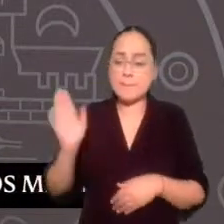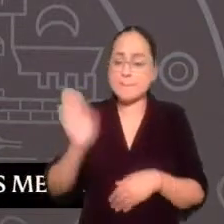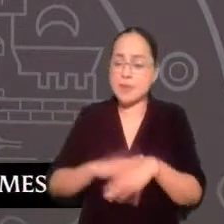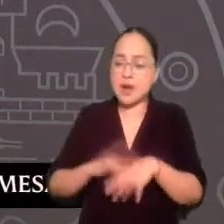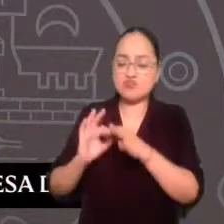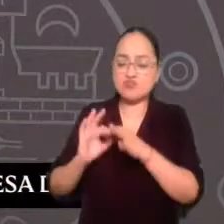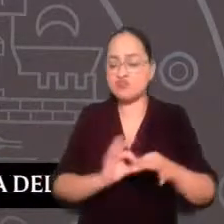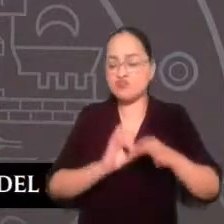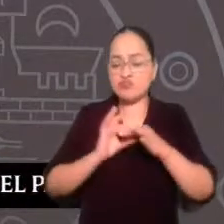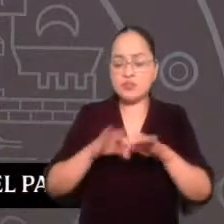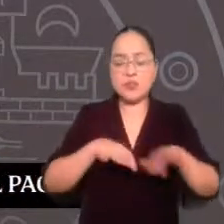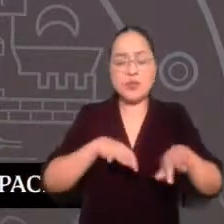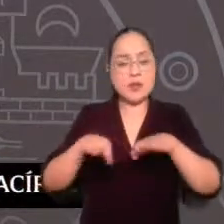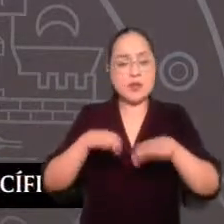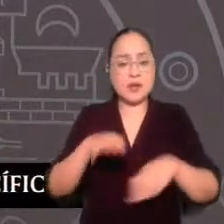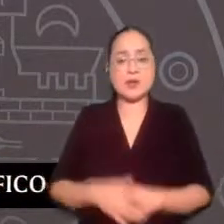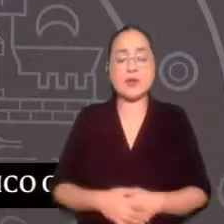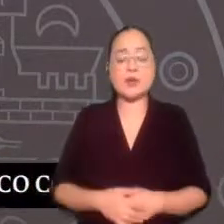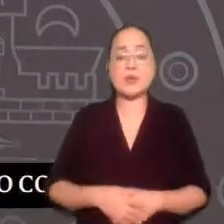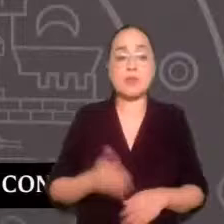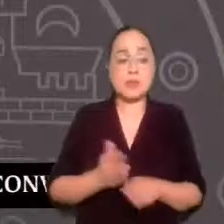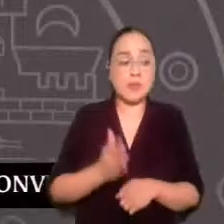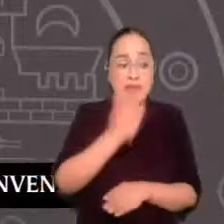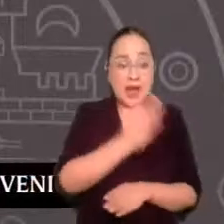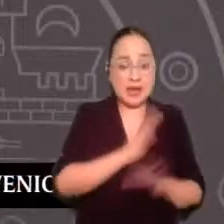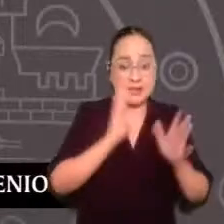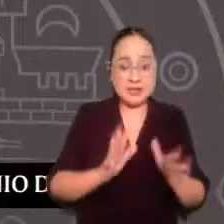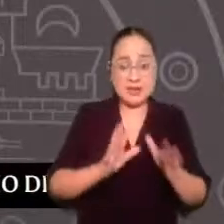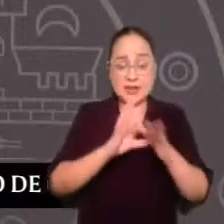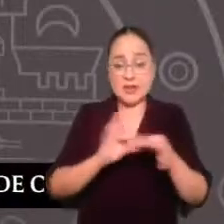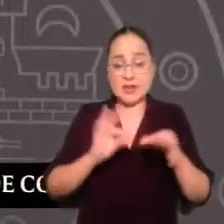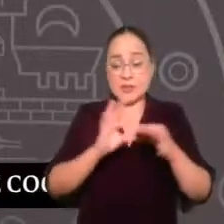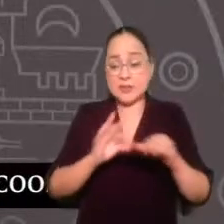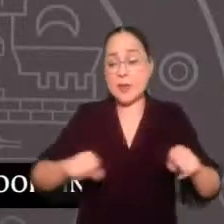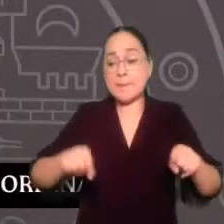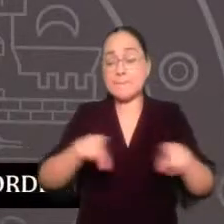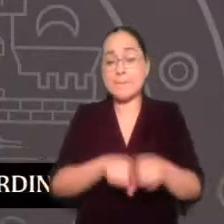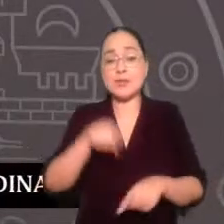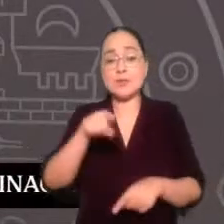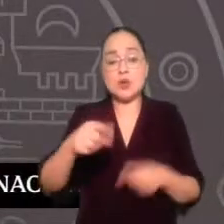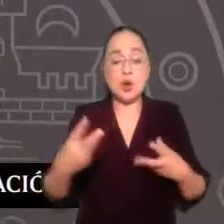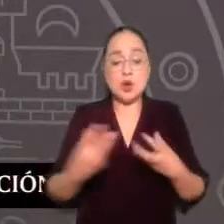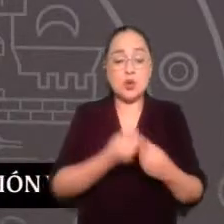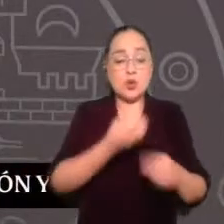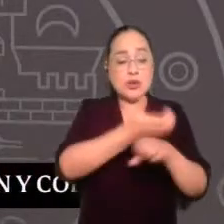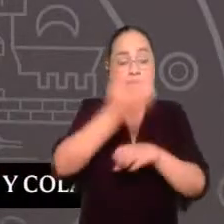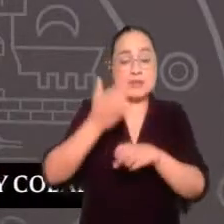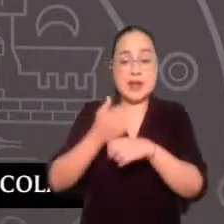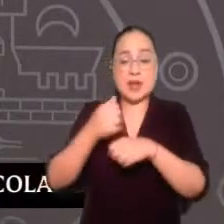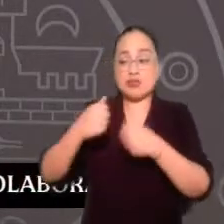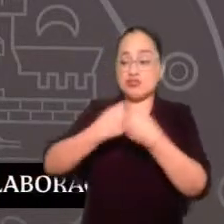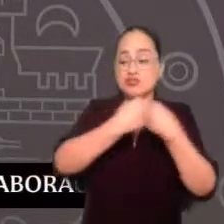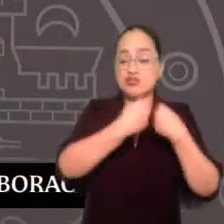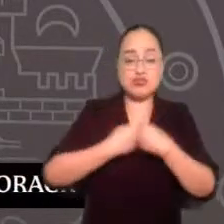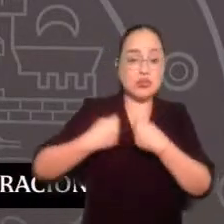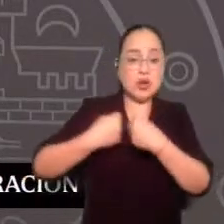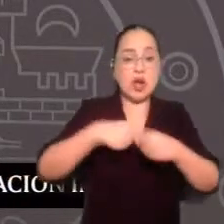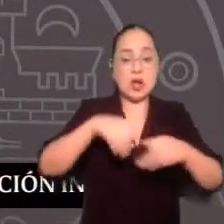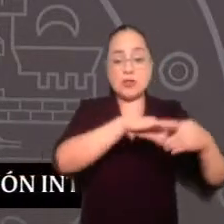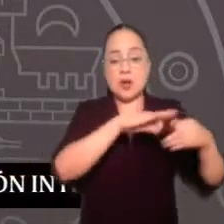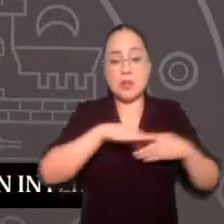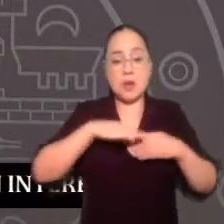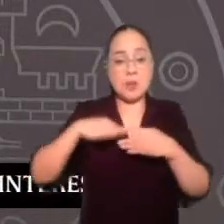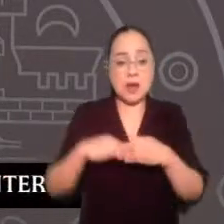Y como ya se los dije, esa cooperación con los estados vecinos, para efecto de complementar